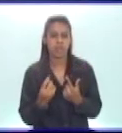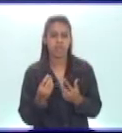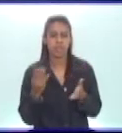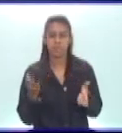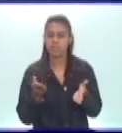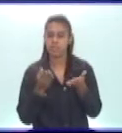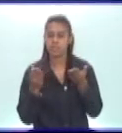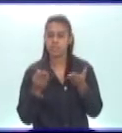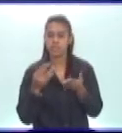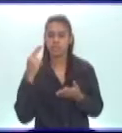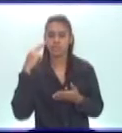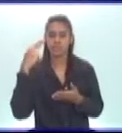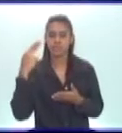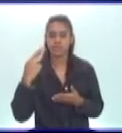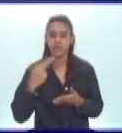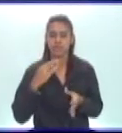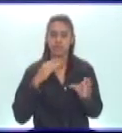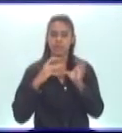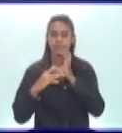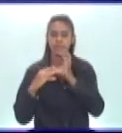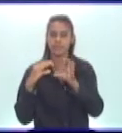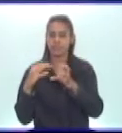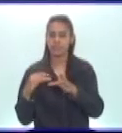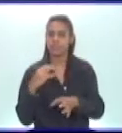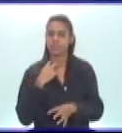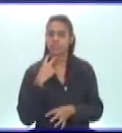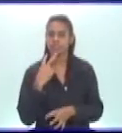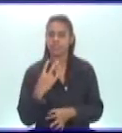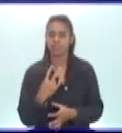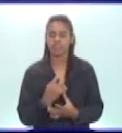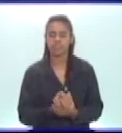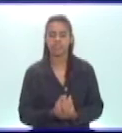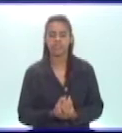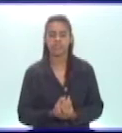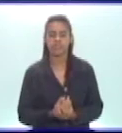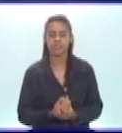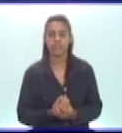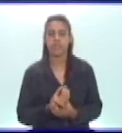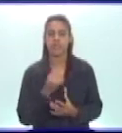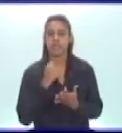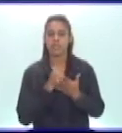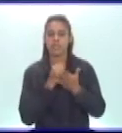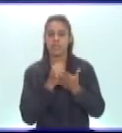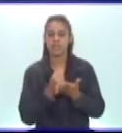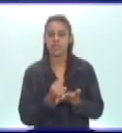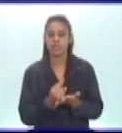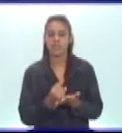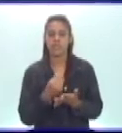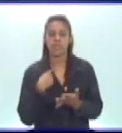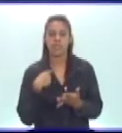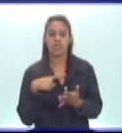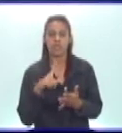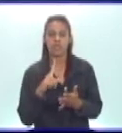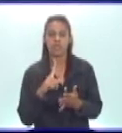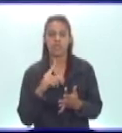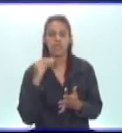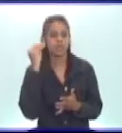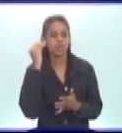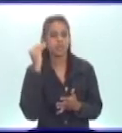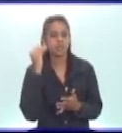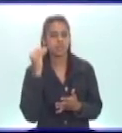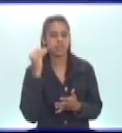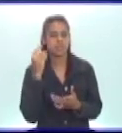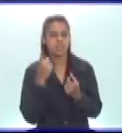desarrollar habilidades en la comunicación oral, en dependencia de las potencialidades que tengan los niños y también de